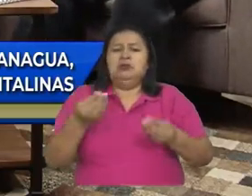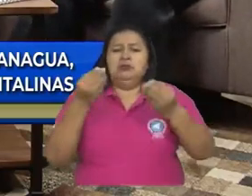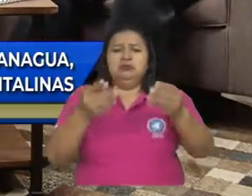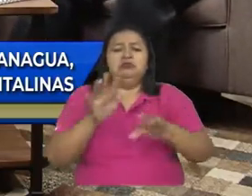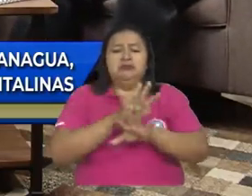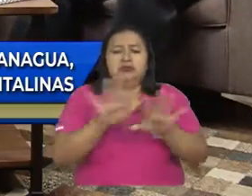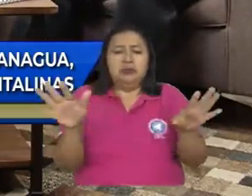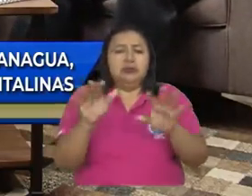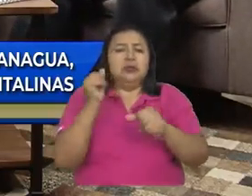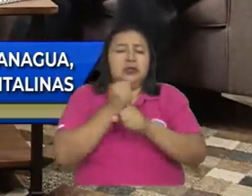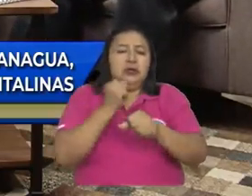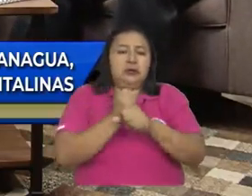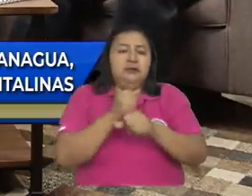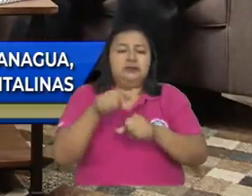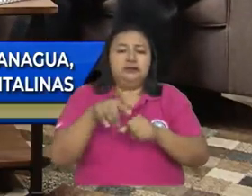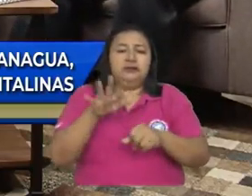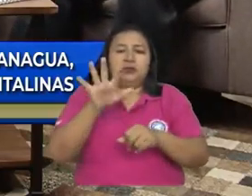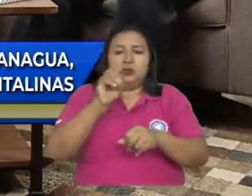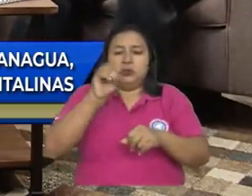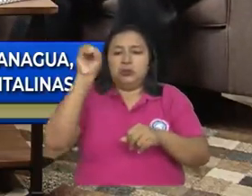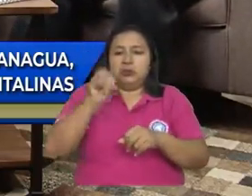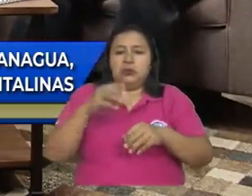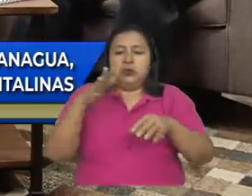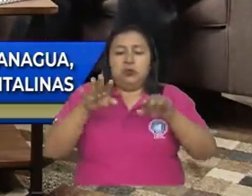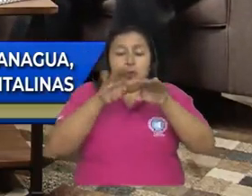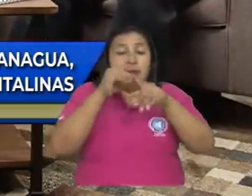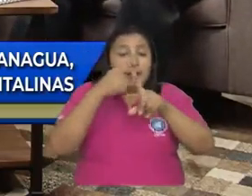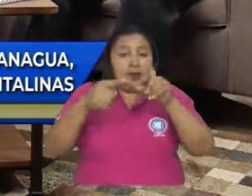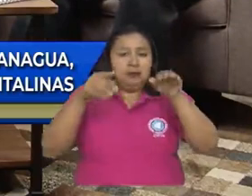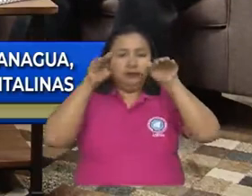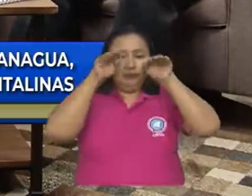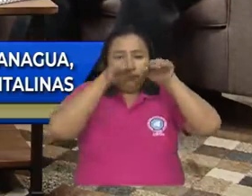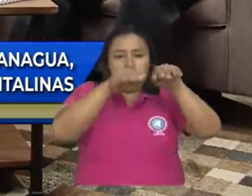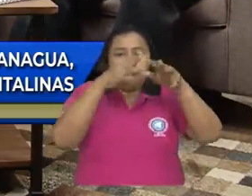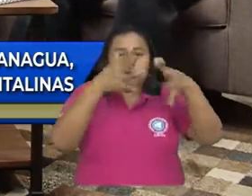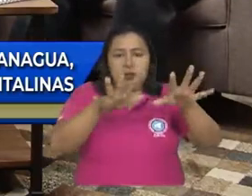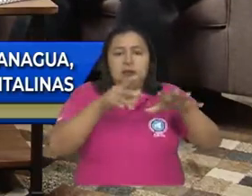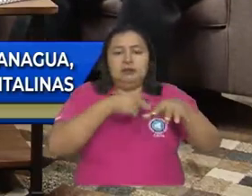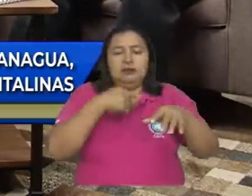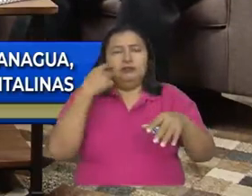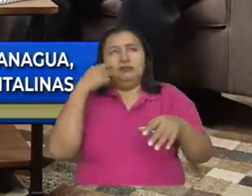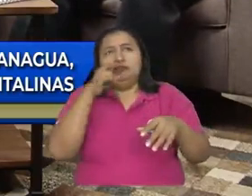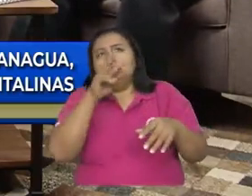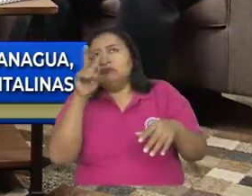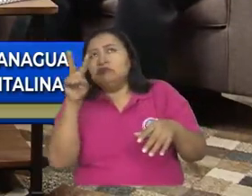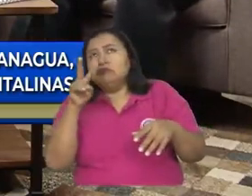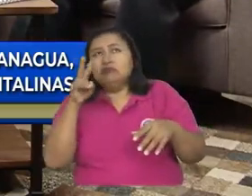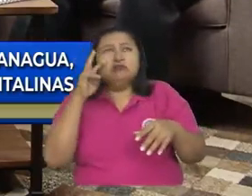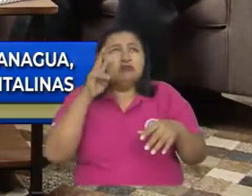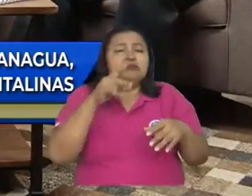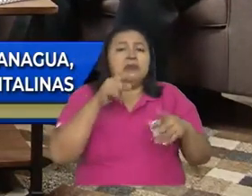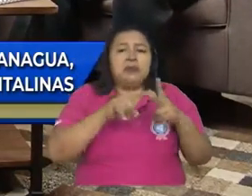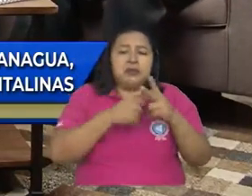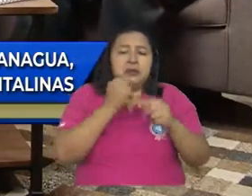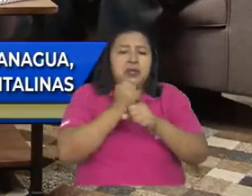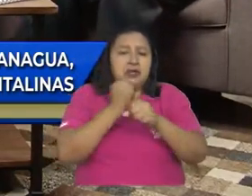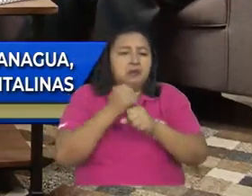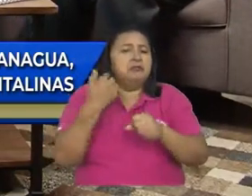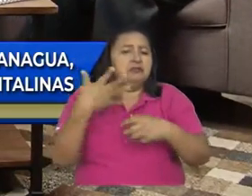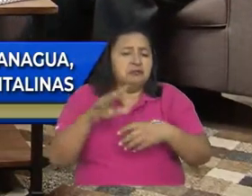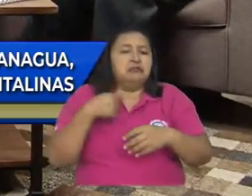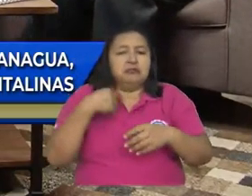el 21 de enero. Okay. Ya el 50% del techo, hicimos una inspección por ahí arrancando el año y los trabajos van muy